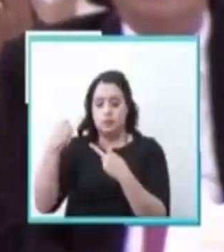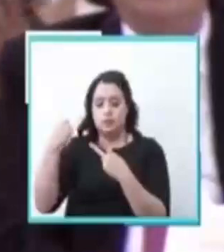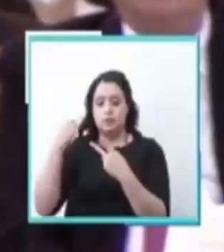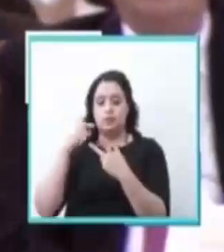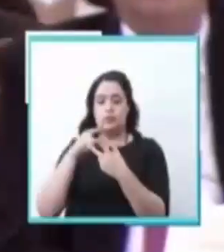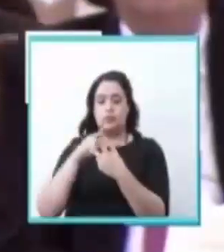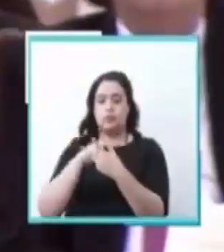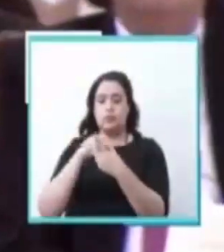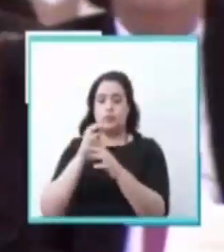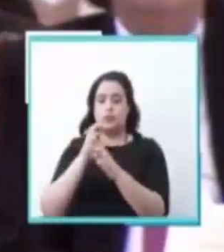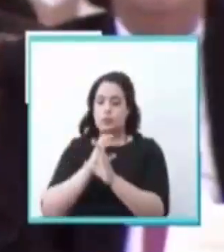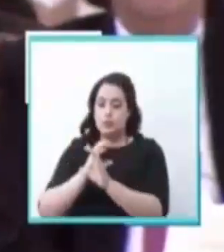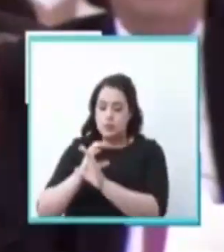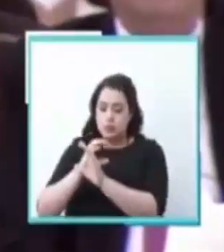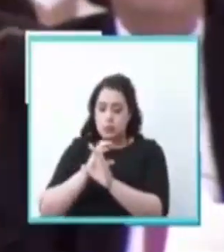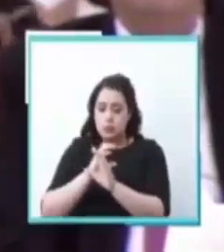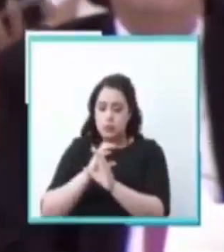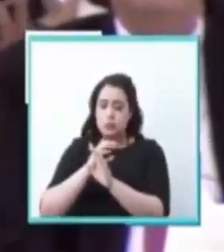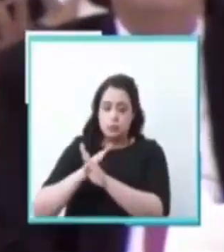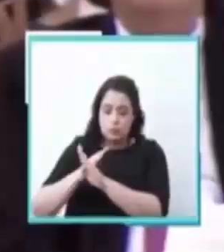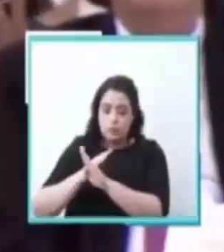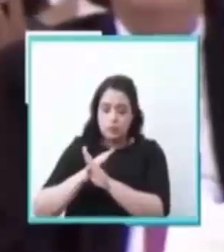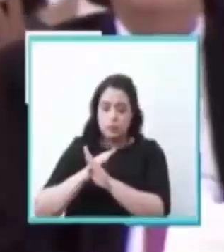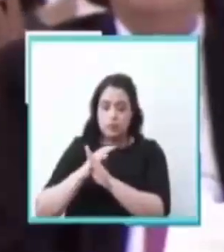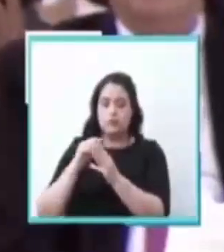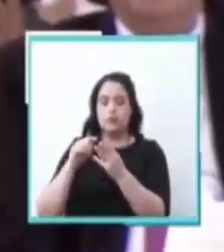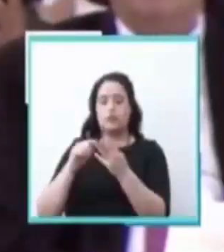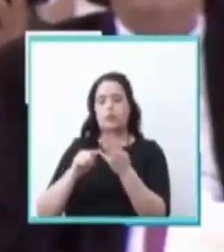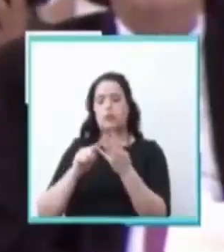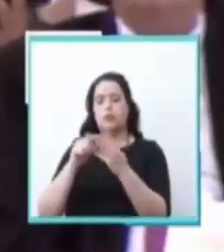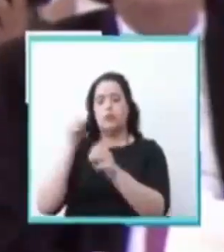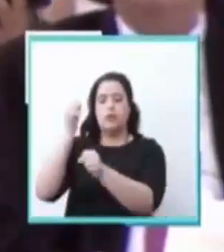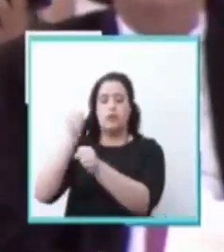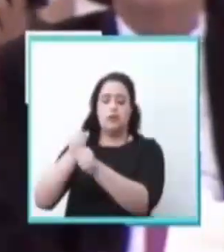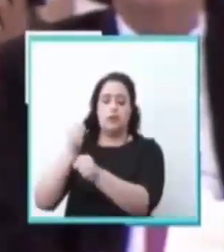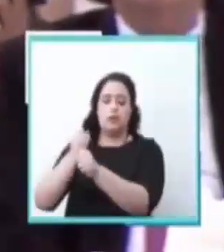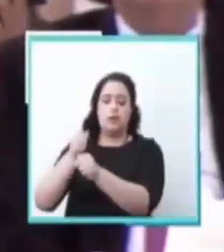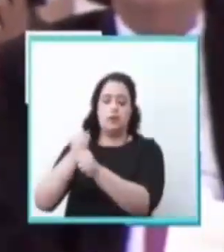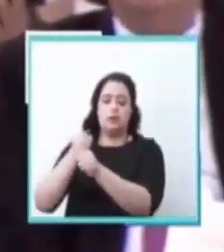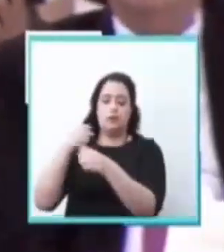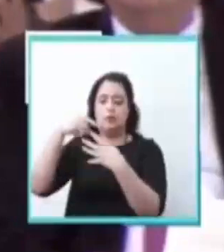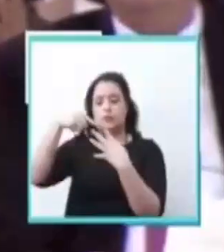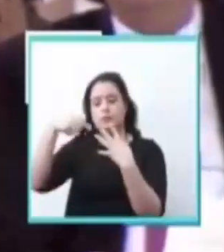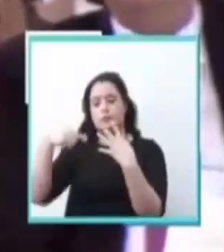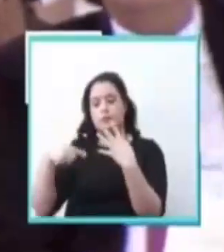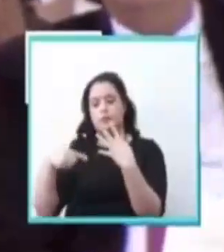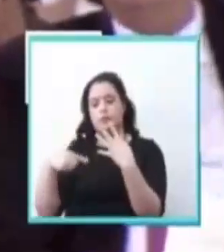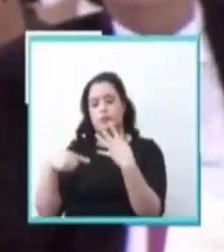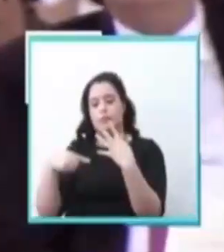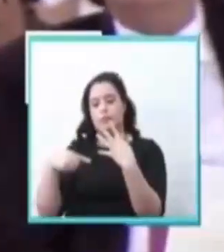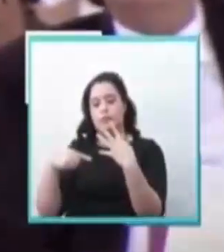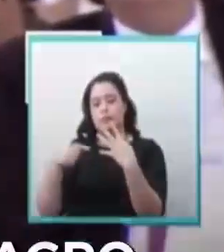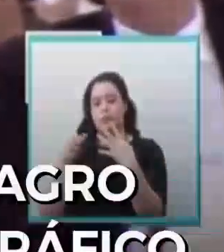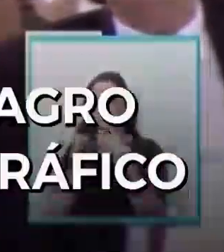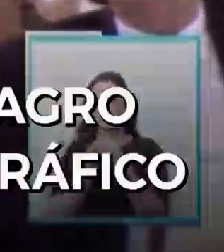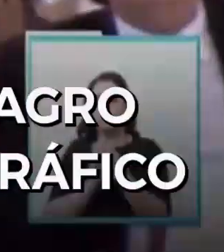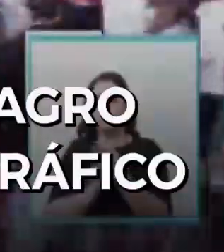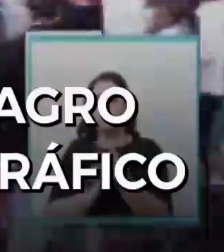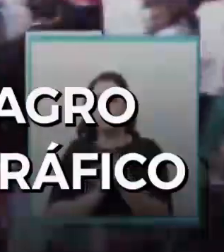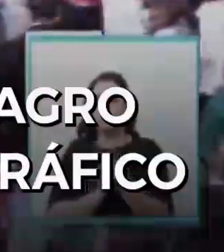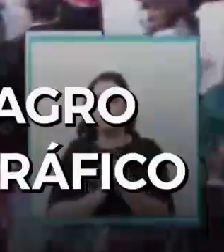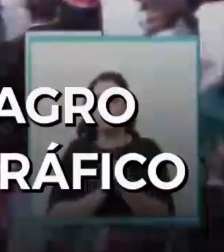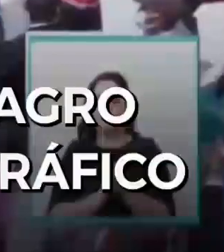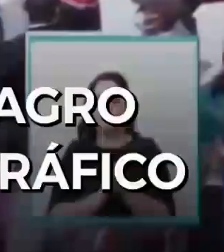seguridad y empleo. En su discurso destacó la educación, la salud,